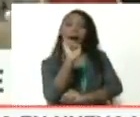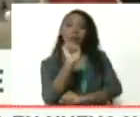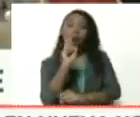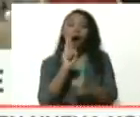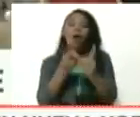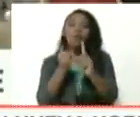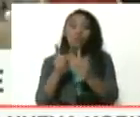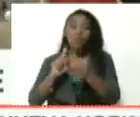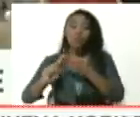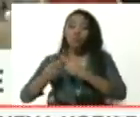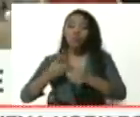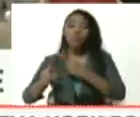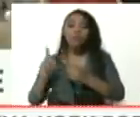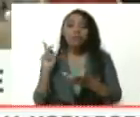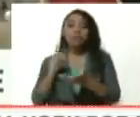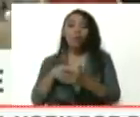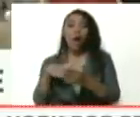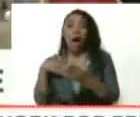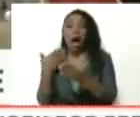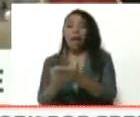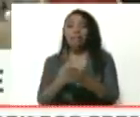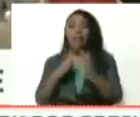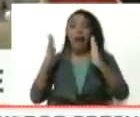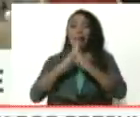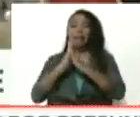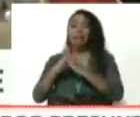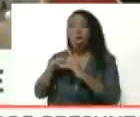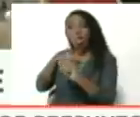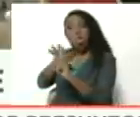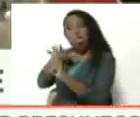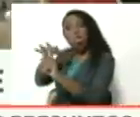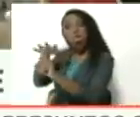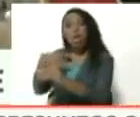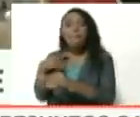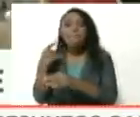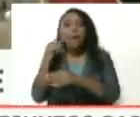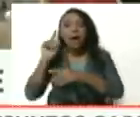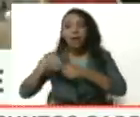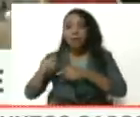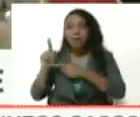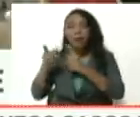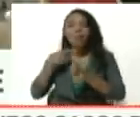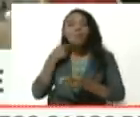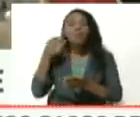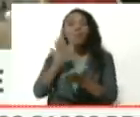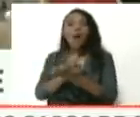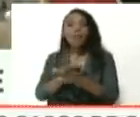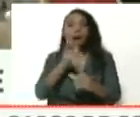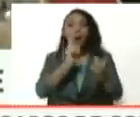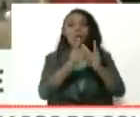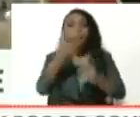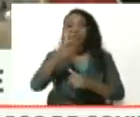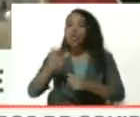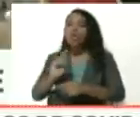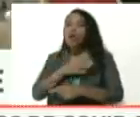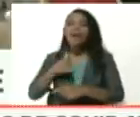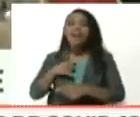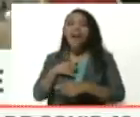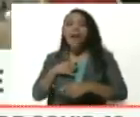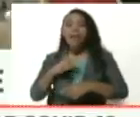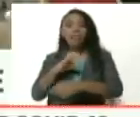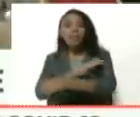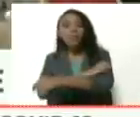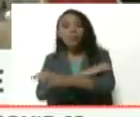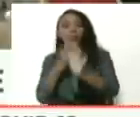algunos casos llegaron hasta sus casas, los amenazaron y las amenazaron de muerte, quemaron las máquinas de